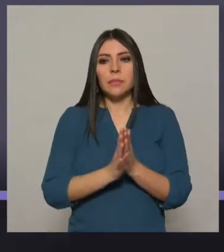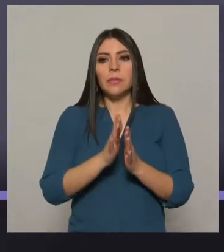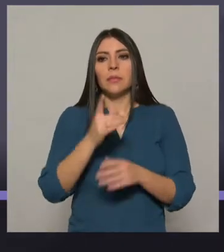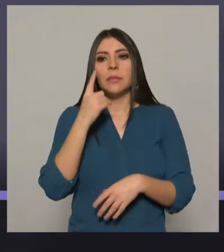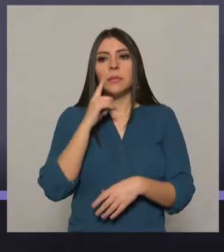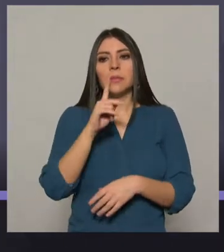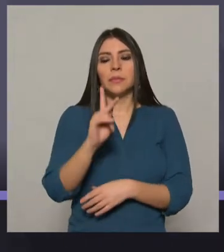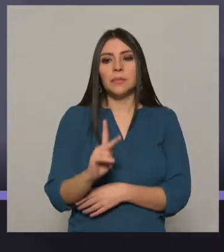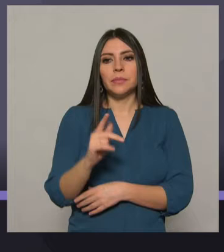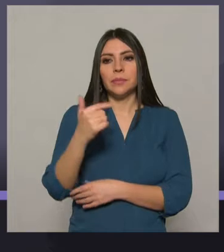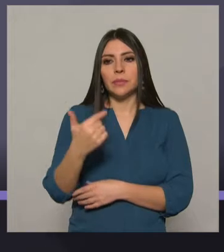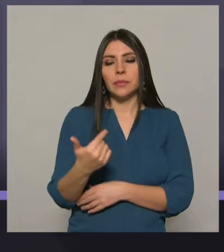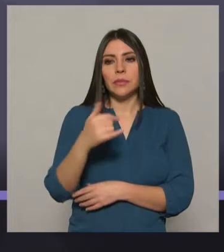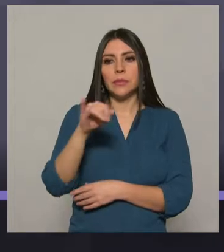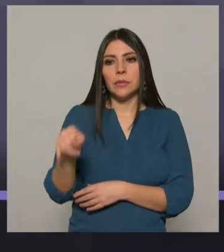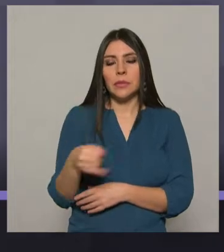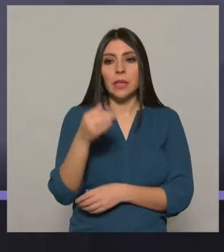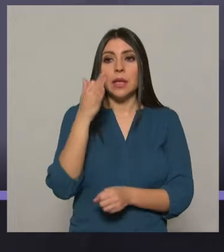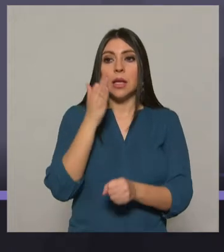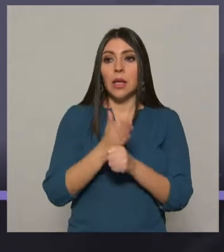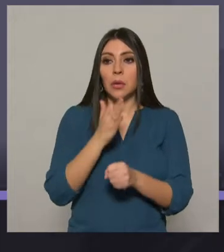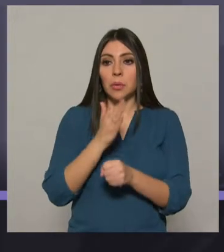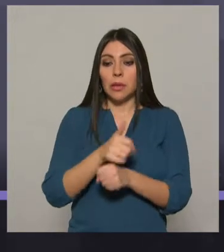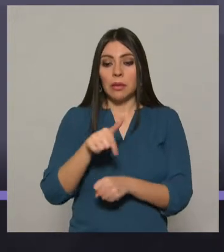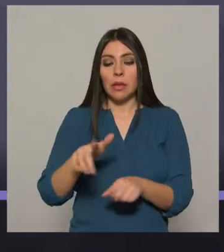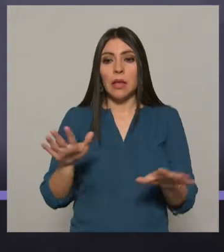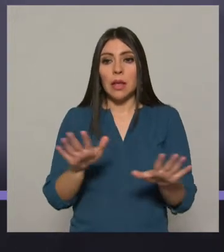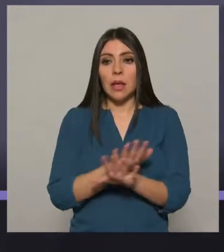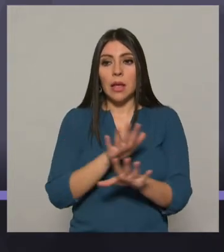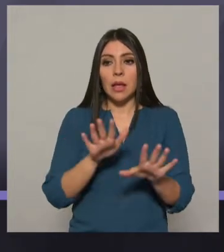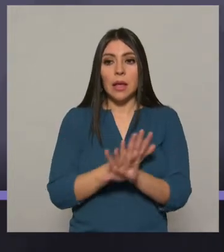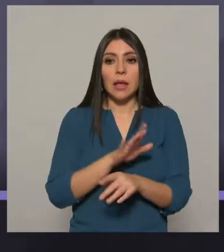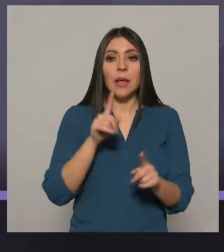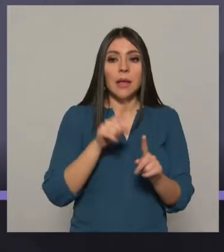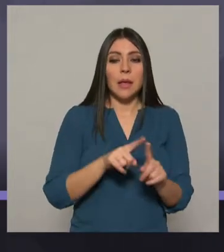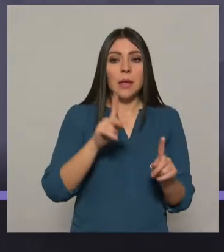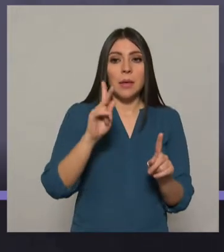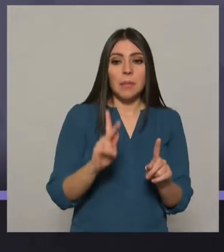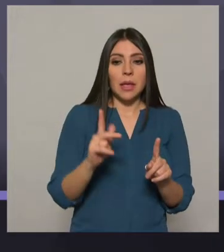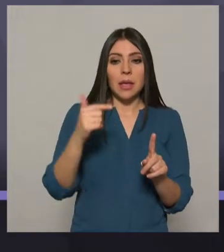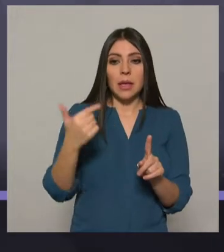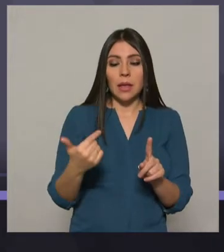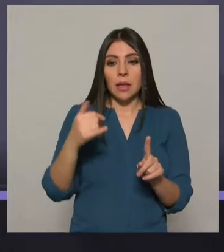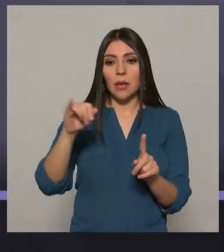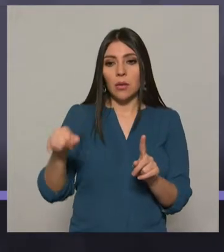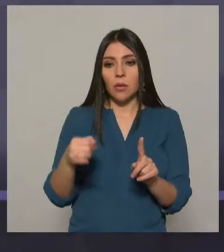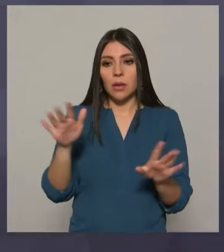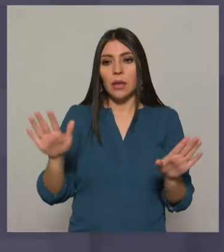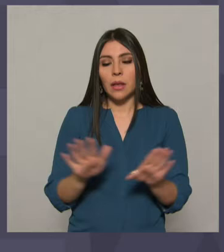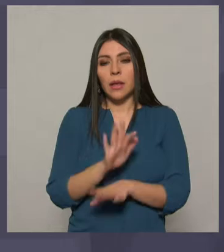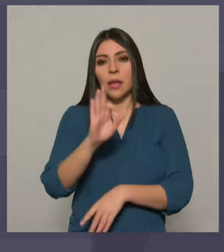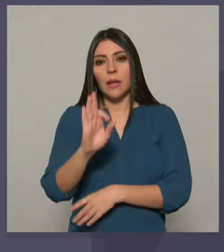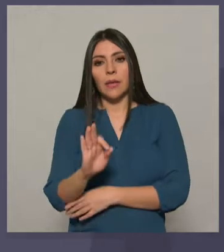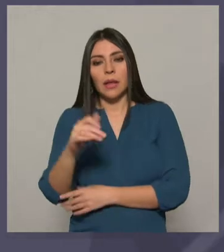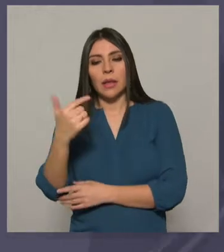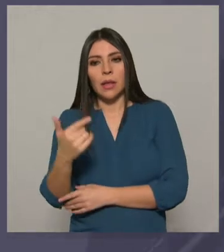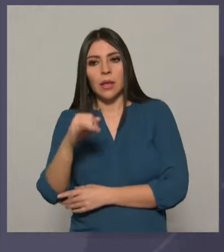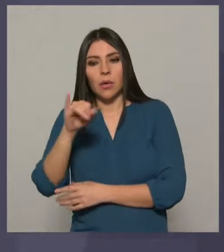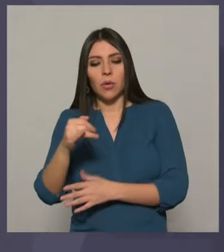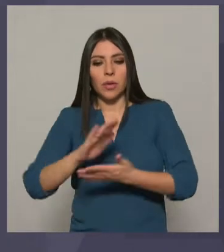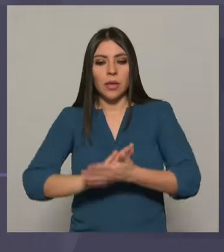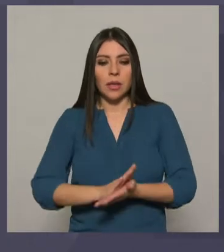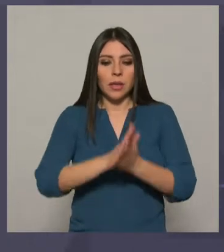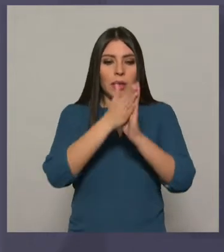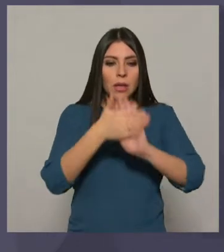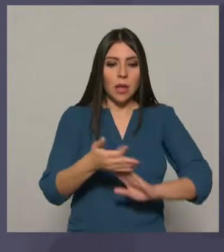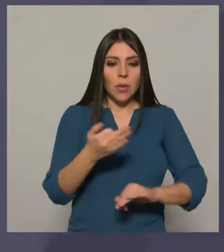Procuraduría Capitalina. Ahora estamos en el proceso de transición de Procuraduría a Fiscalía. Vamos con la posibilidad de generar un nuevo modelo de atención en